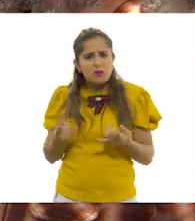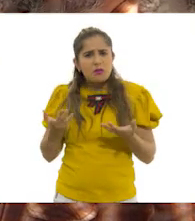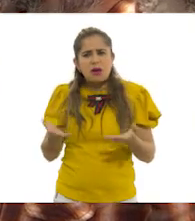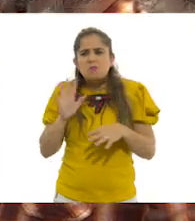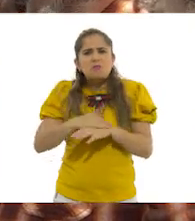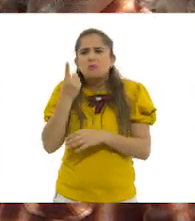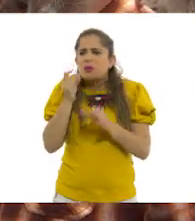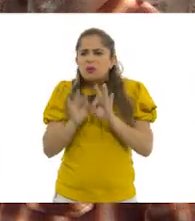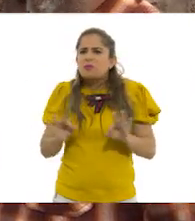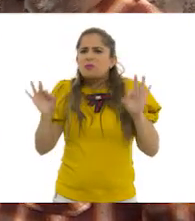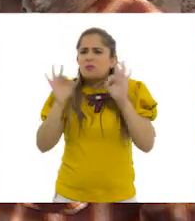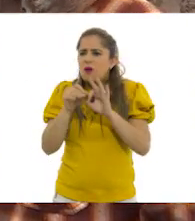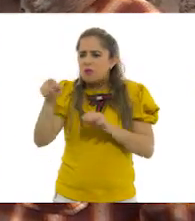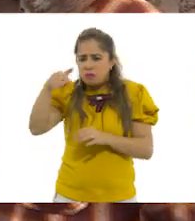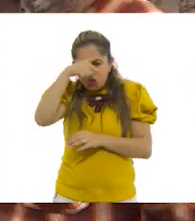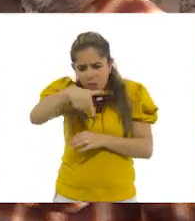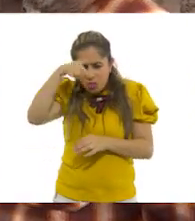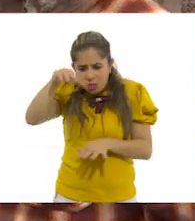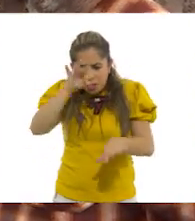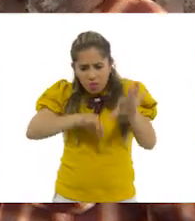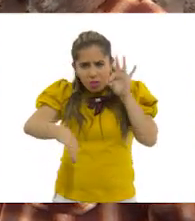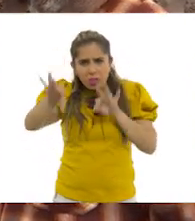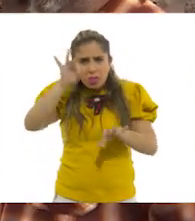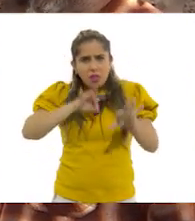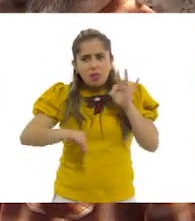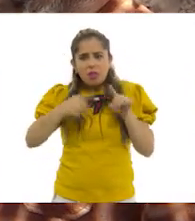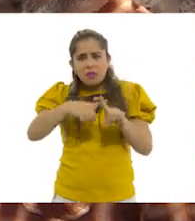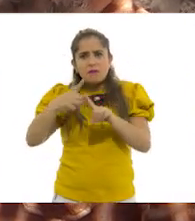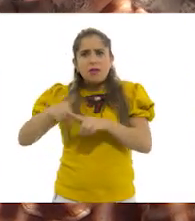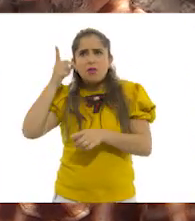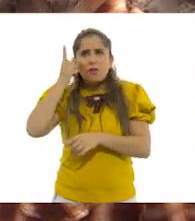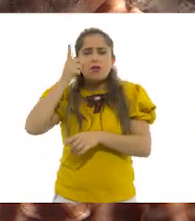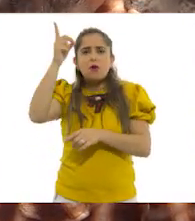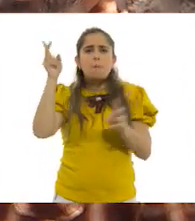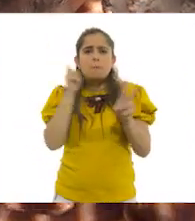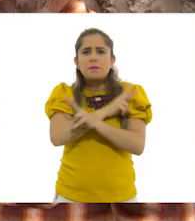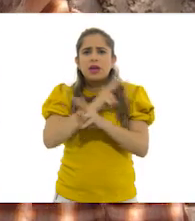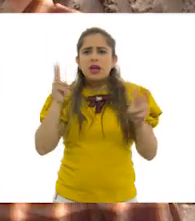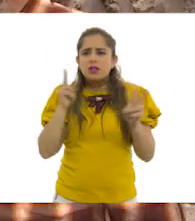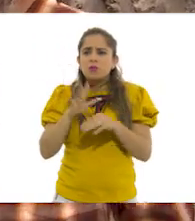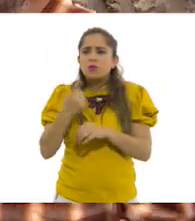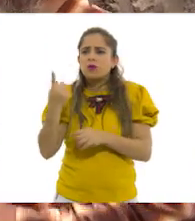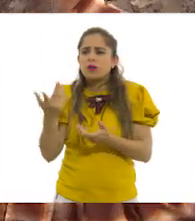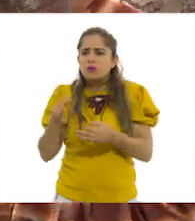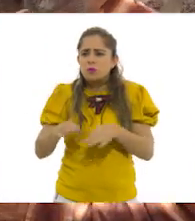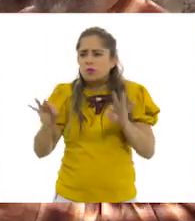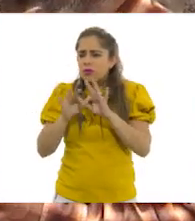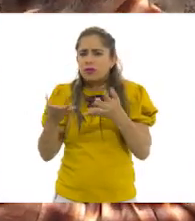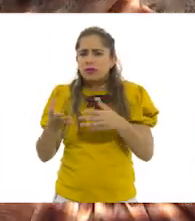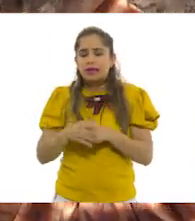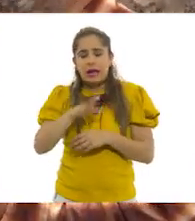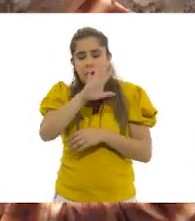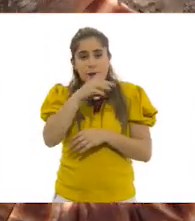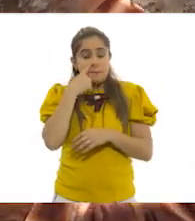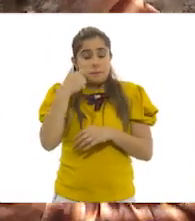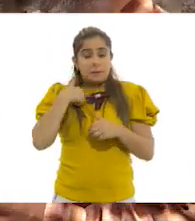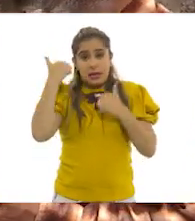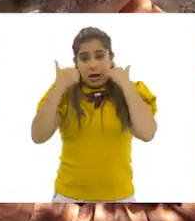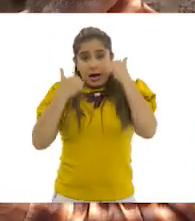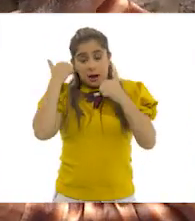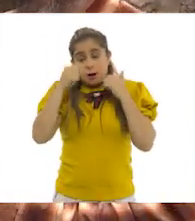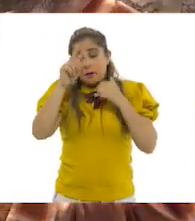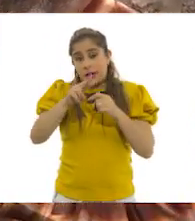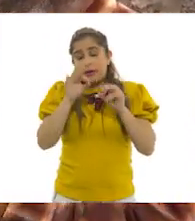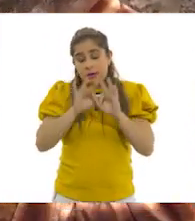haber encontrado, descubierto el Dios del Viento? Bueno, para nosotros como arqueólogos es muy